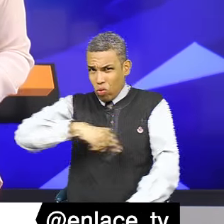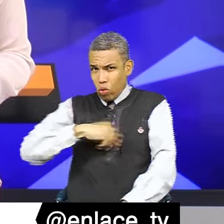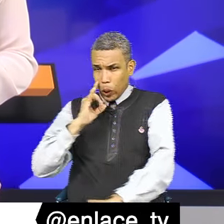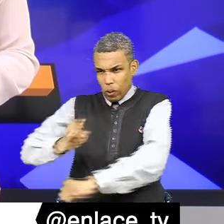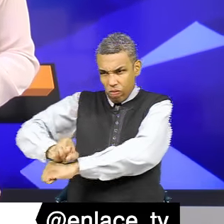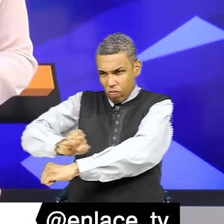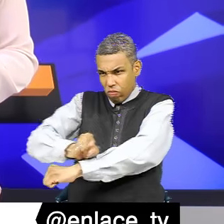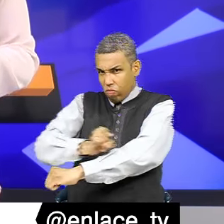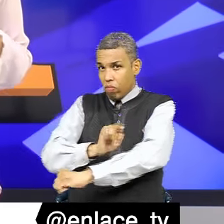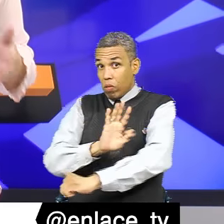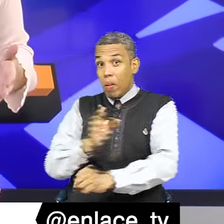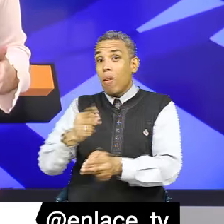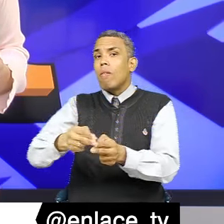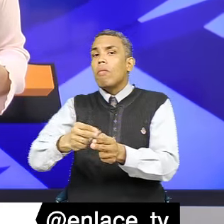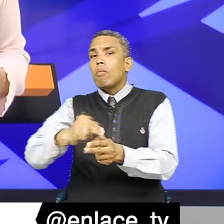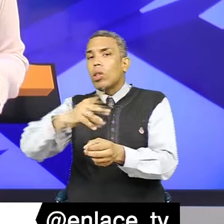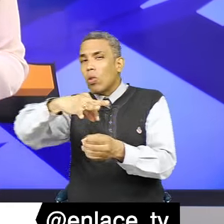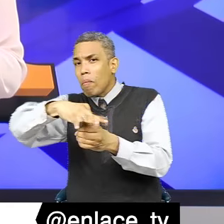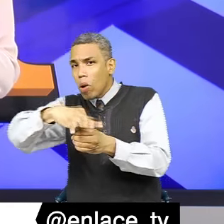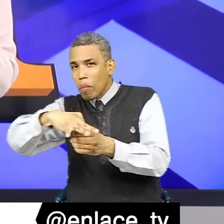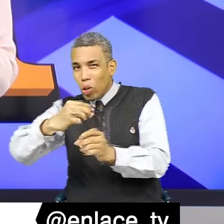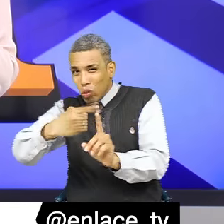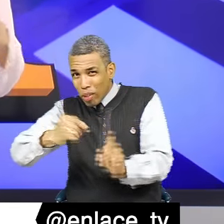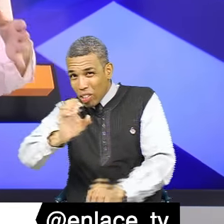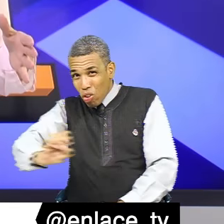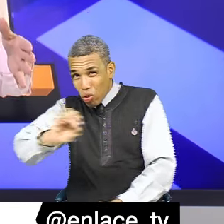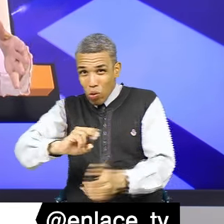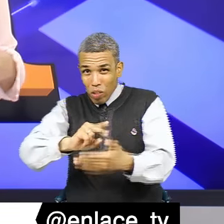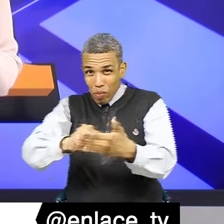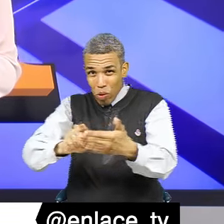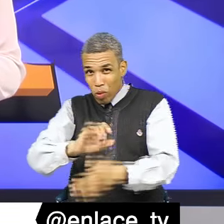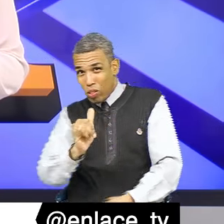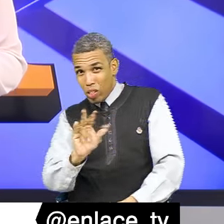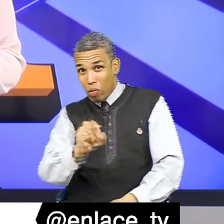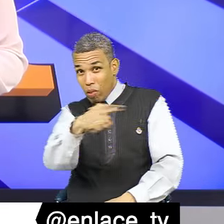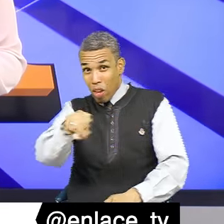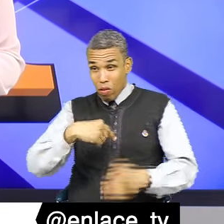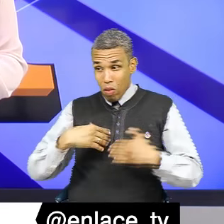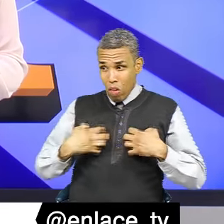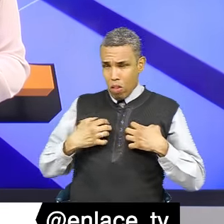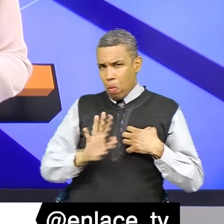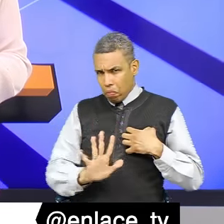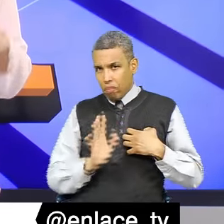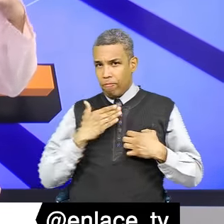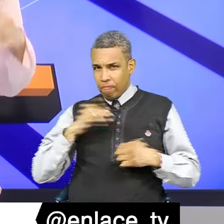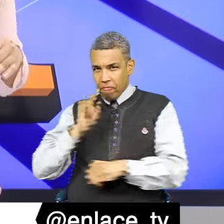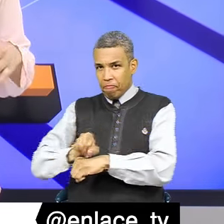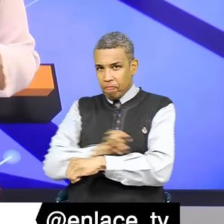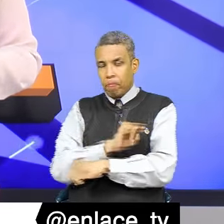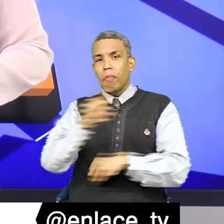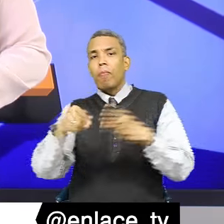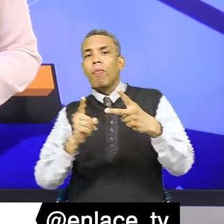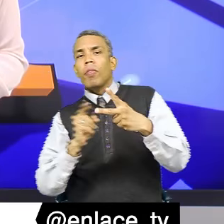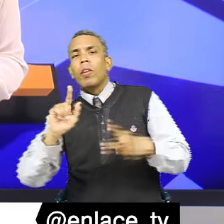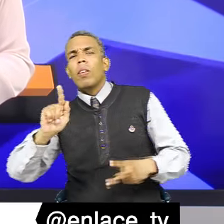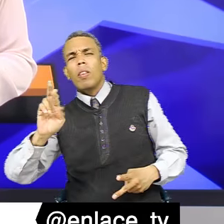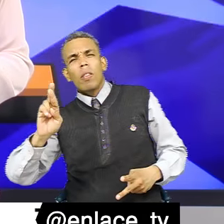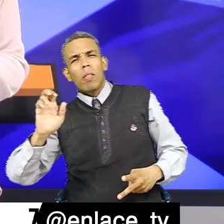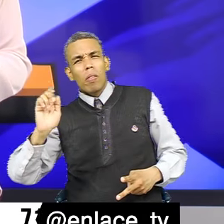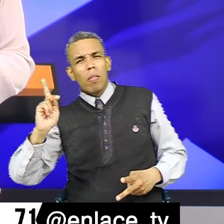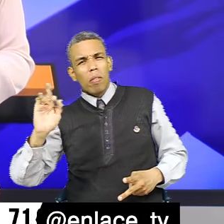próximo 2 de octubre. En otras noticias, se realizan todos los detalles para lo que será el evento del fracking que se realizará esta semana en